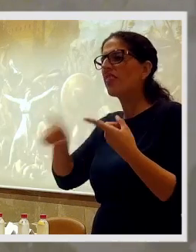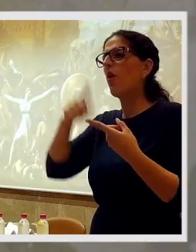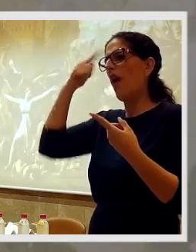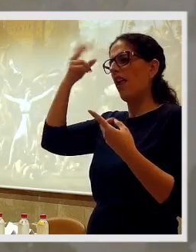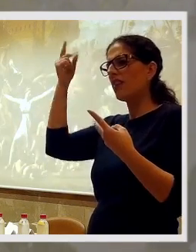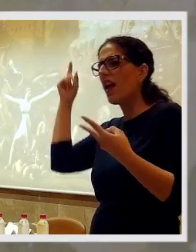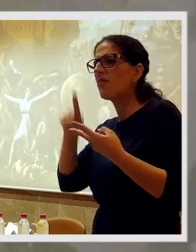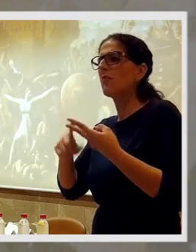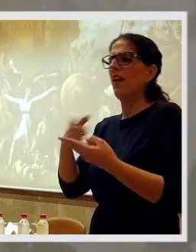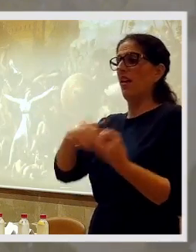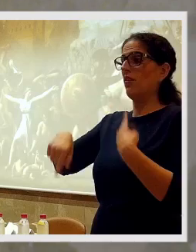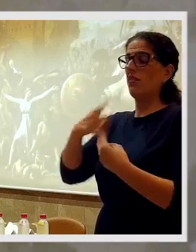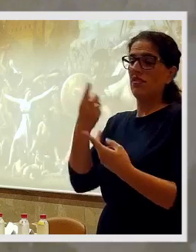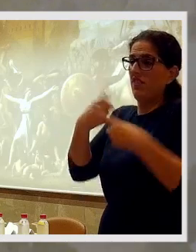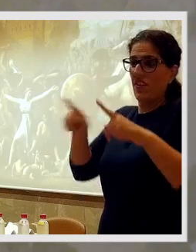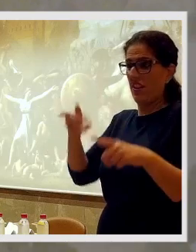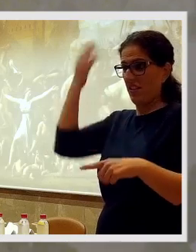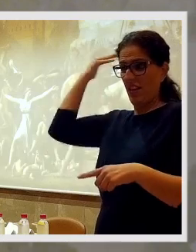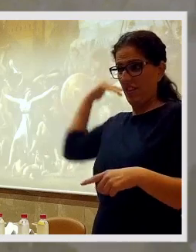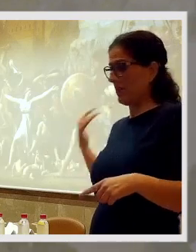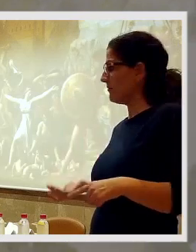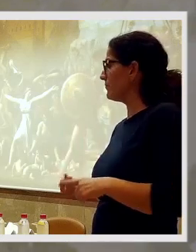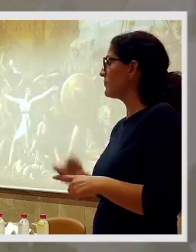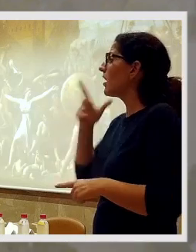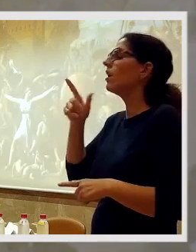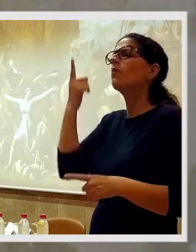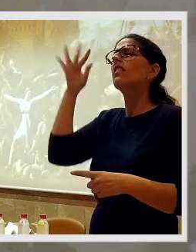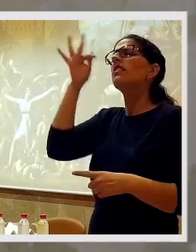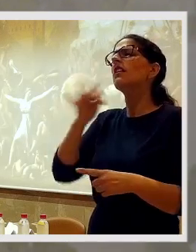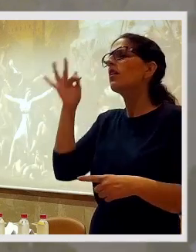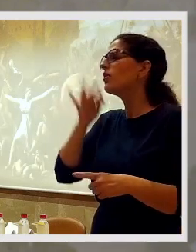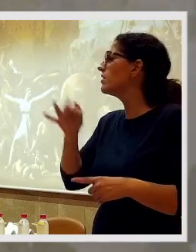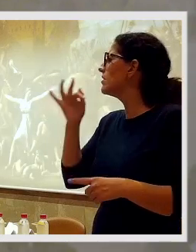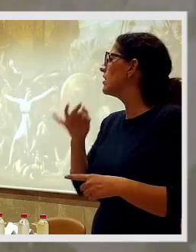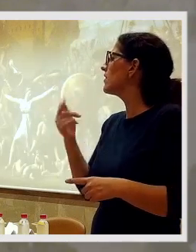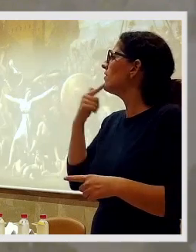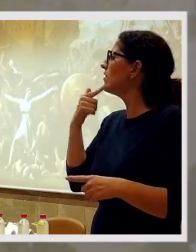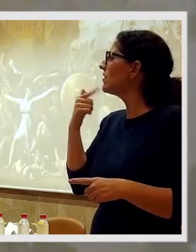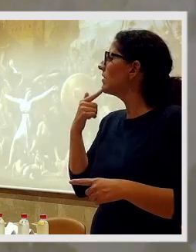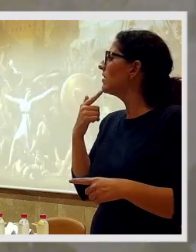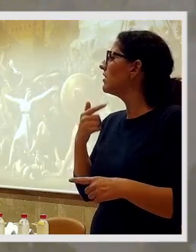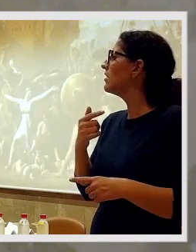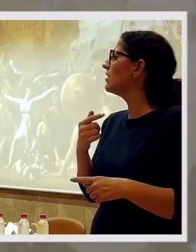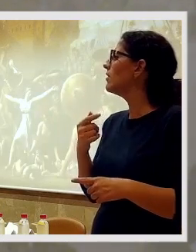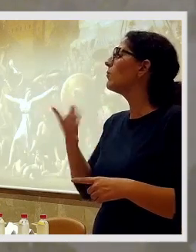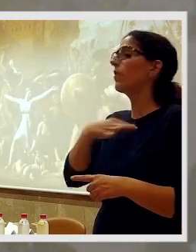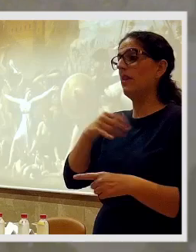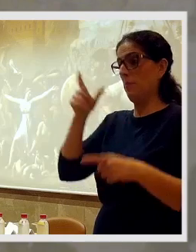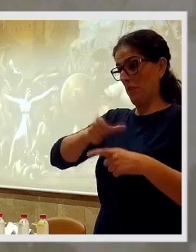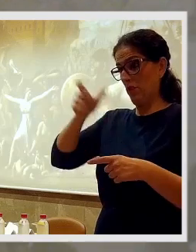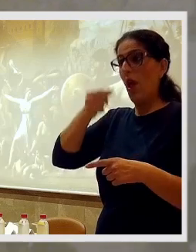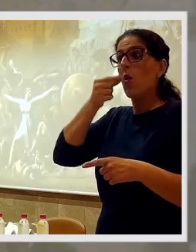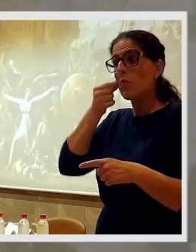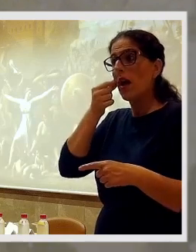Alzheimer, la arteriosclerosis. Hay una preciosa teoría de los genetistas que dicen que probablemente la especie humana